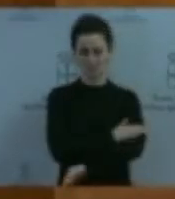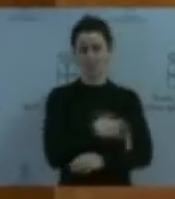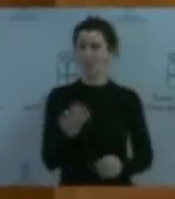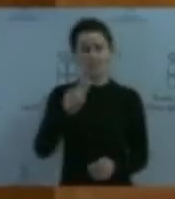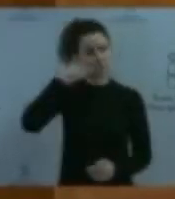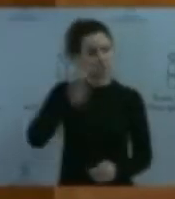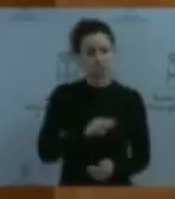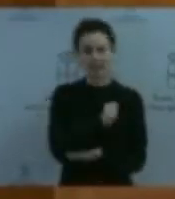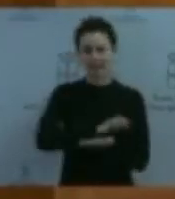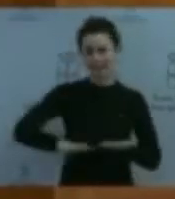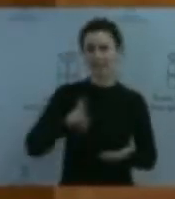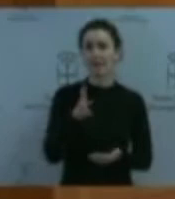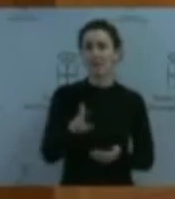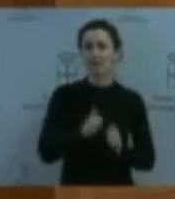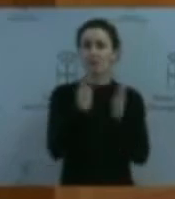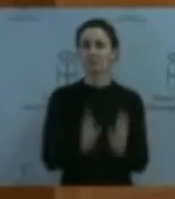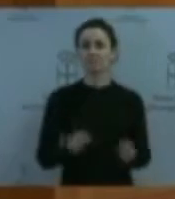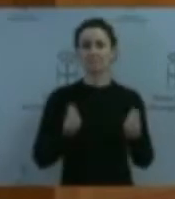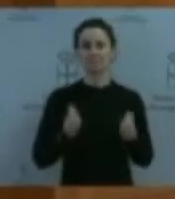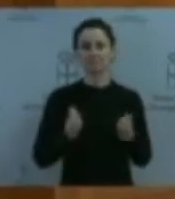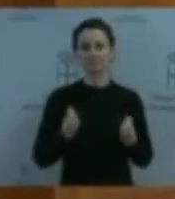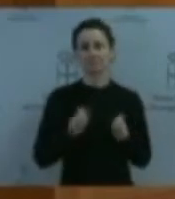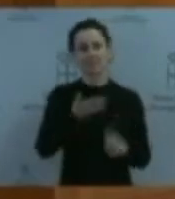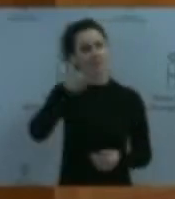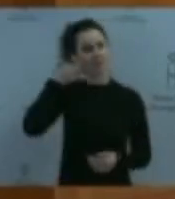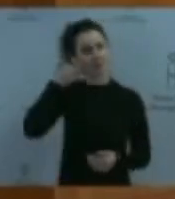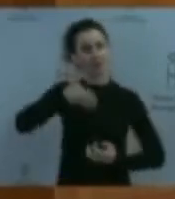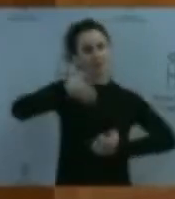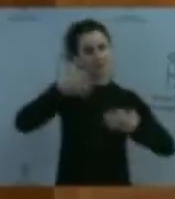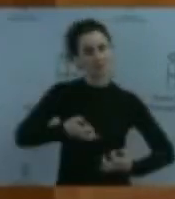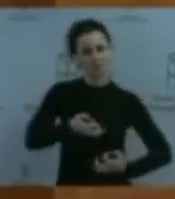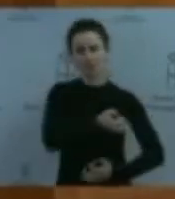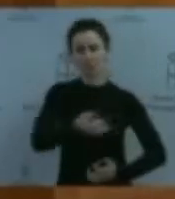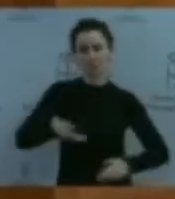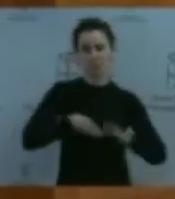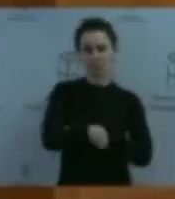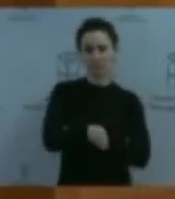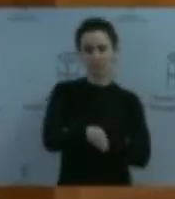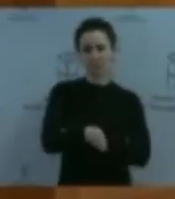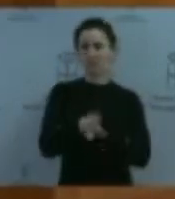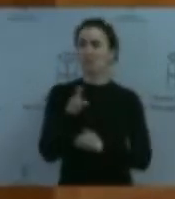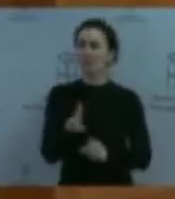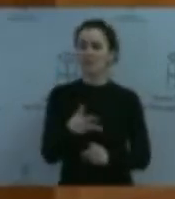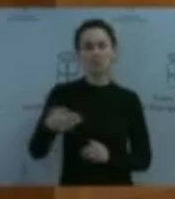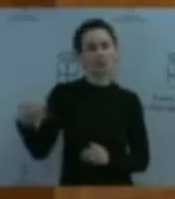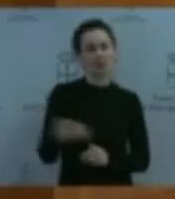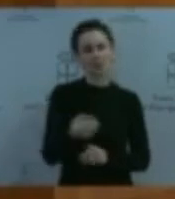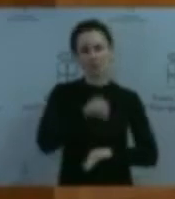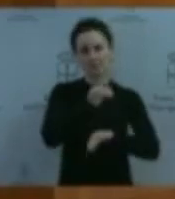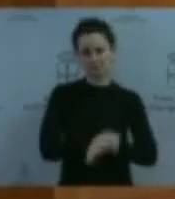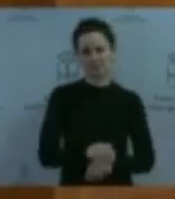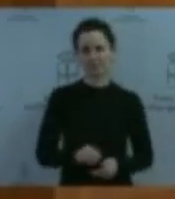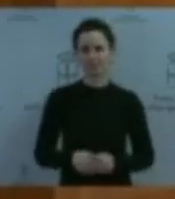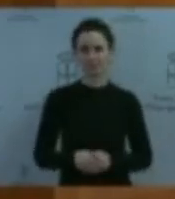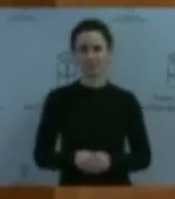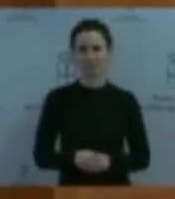vivienda habitable, segura, adecuada y accesible como un derecho subjetivo de todas las personas residentes en Asturias, a establecer medidas